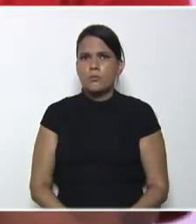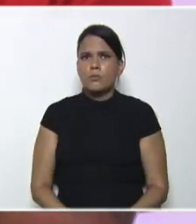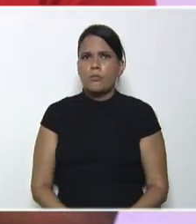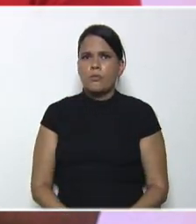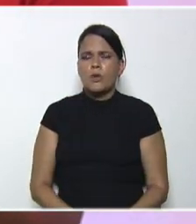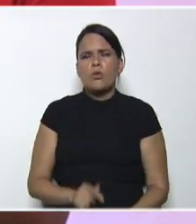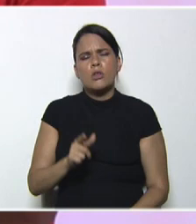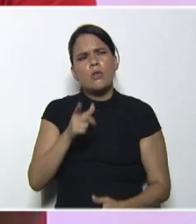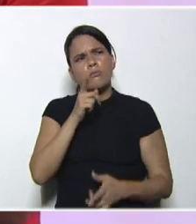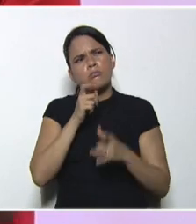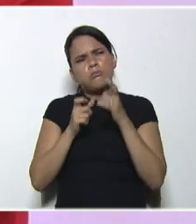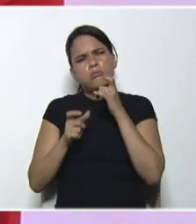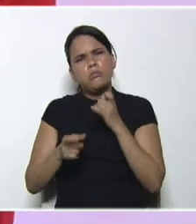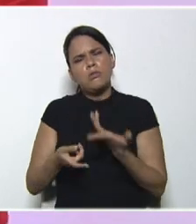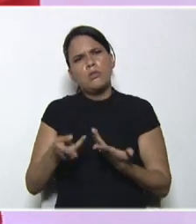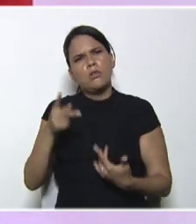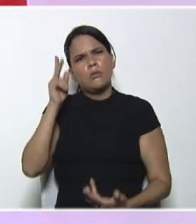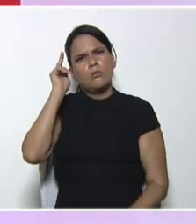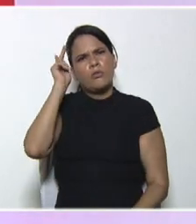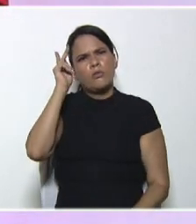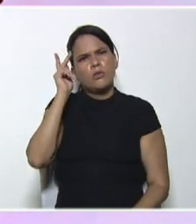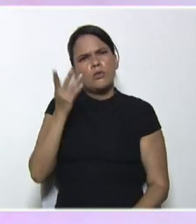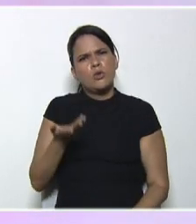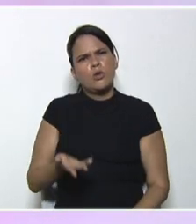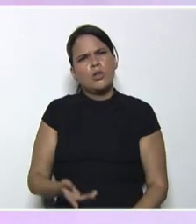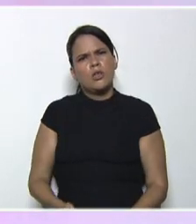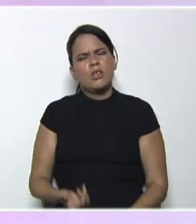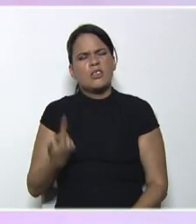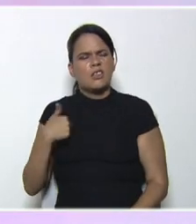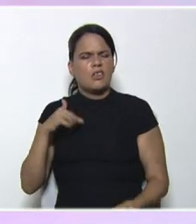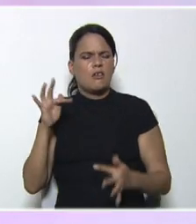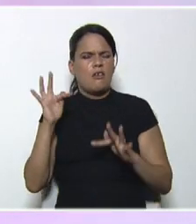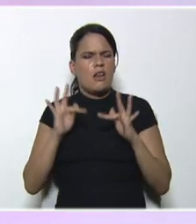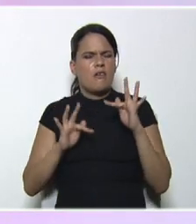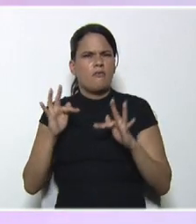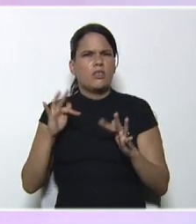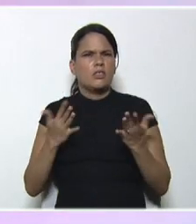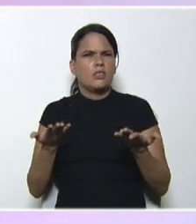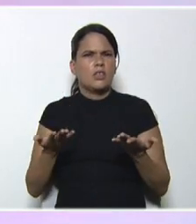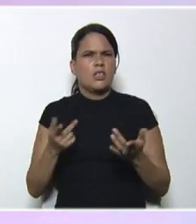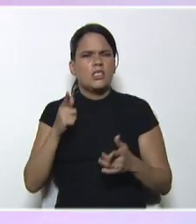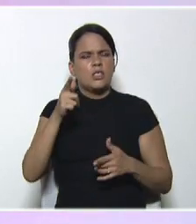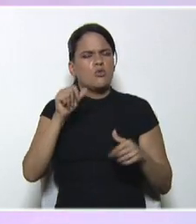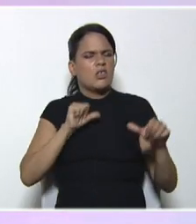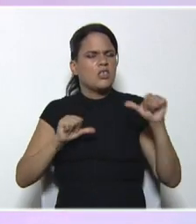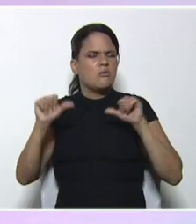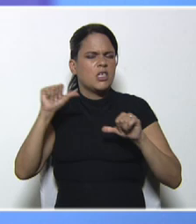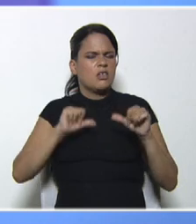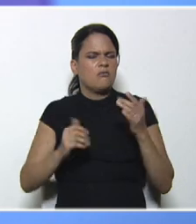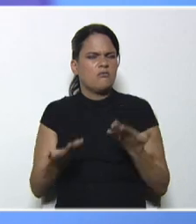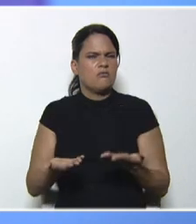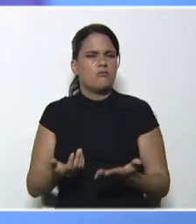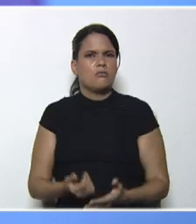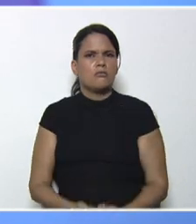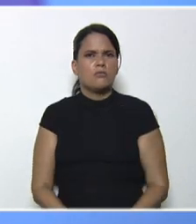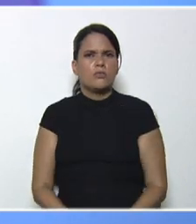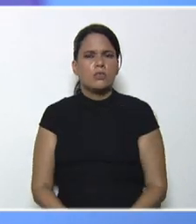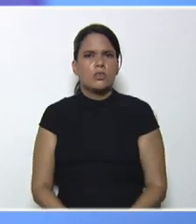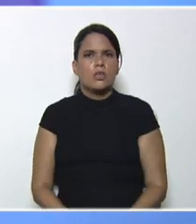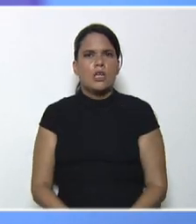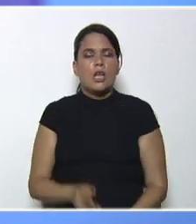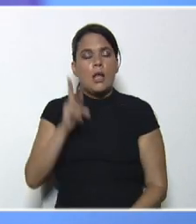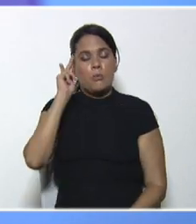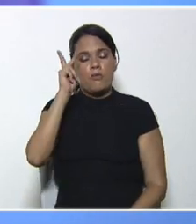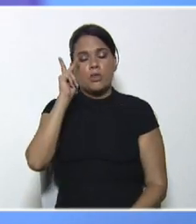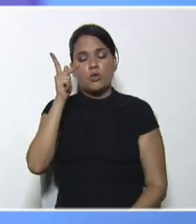Ustedes se preguntarán, profesor, ¿qué tiene que ver la física con esto si puede ser química? La profesora Omaira siempre